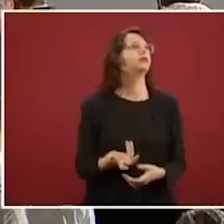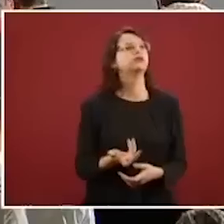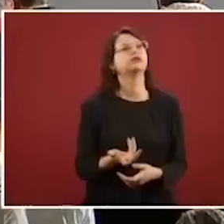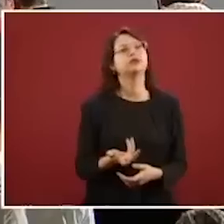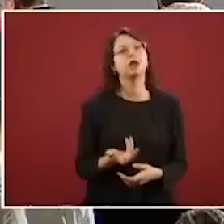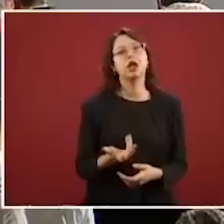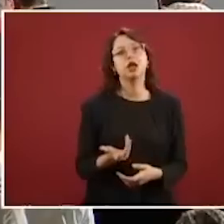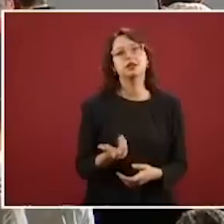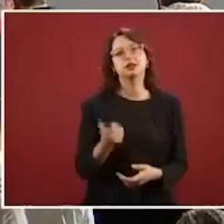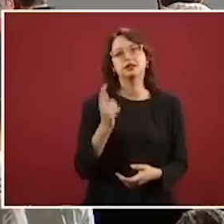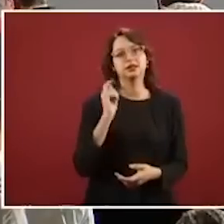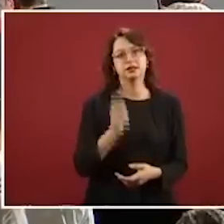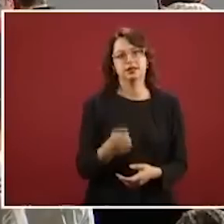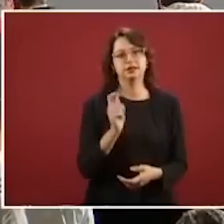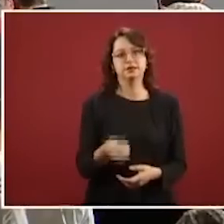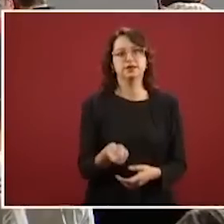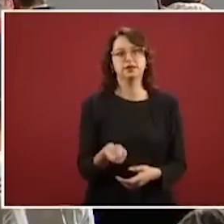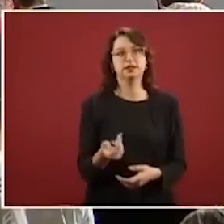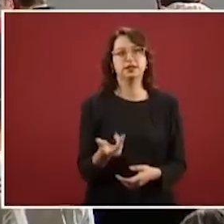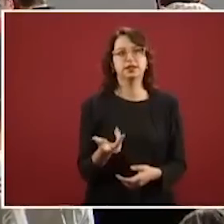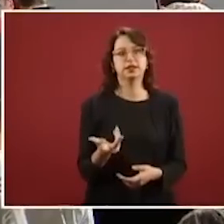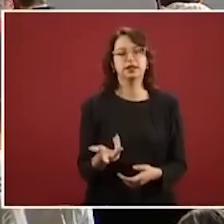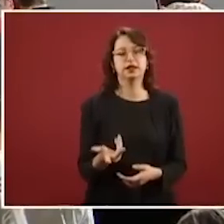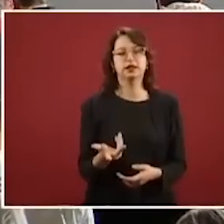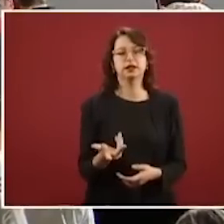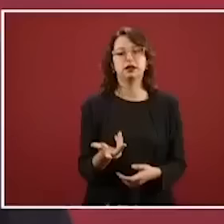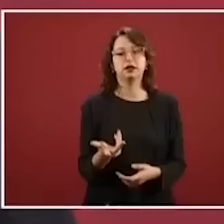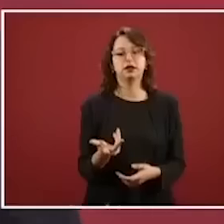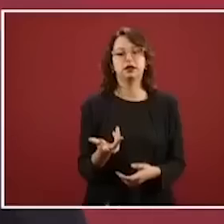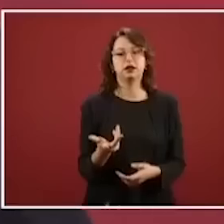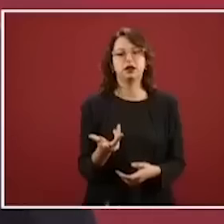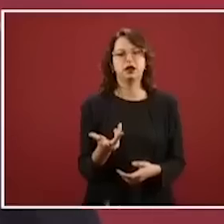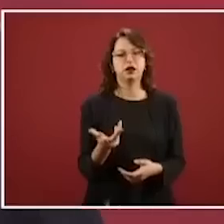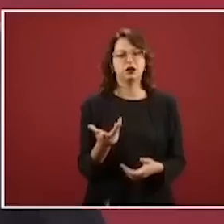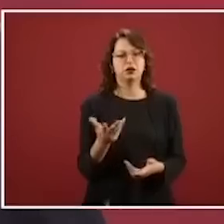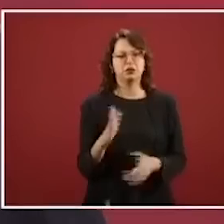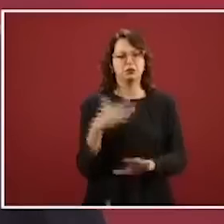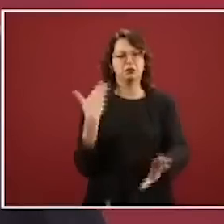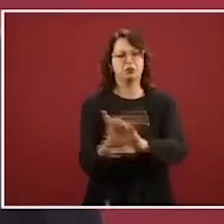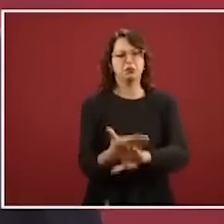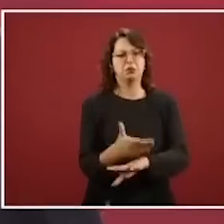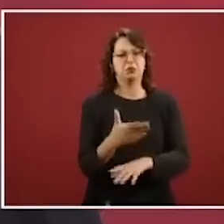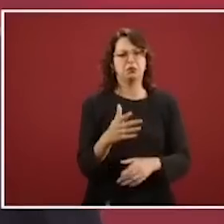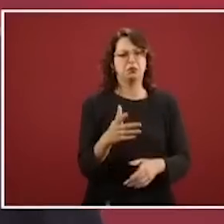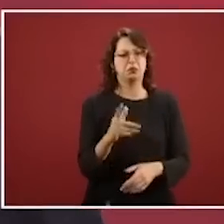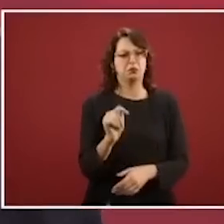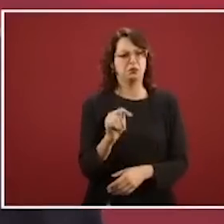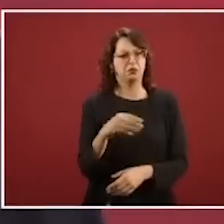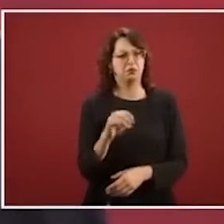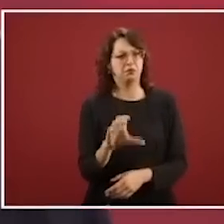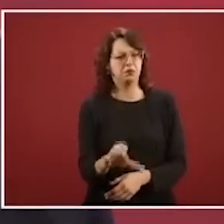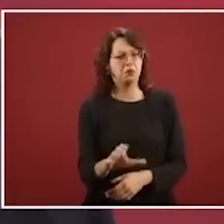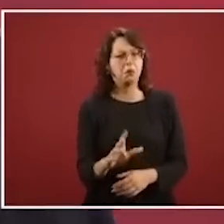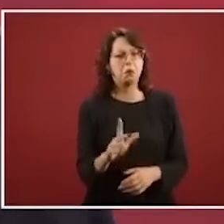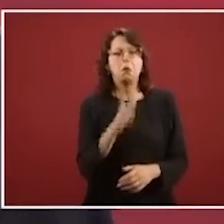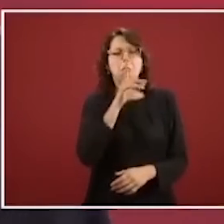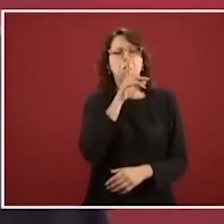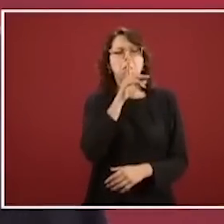que ver con afectación al tratado, que,